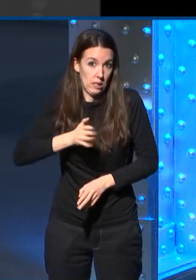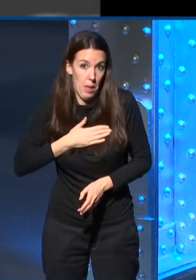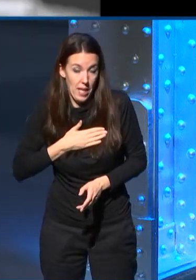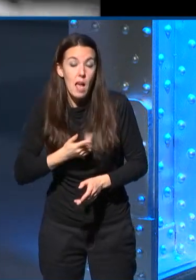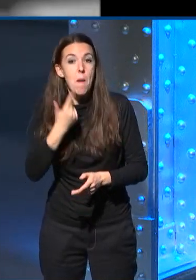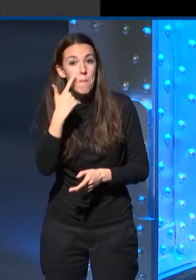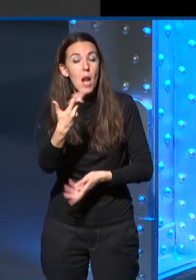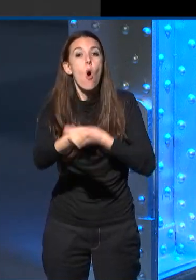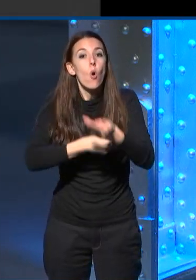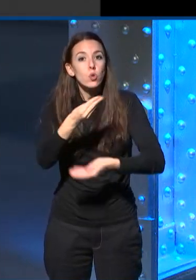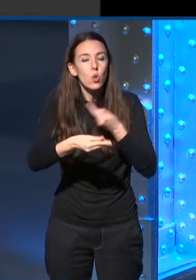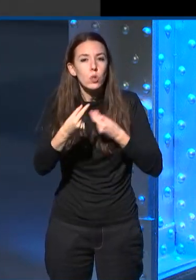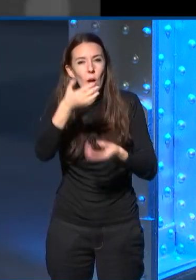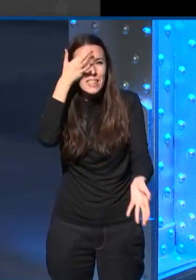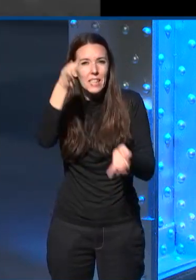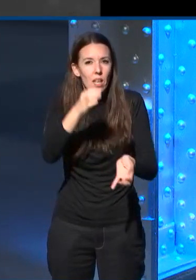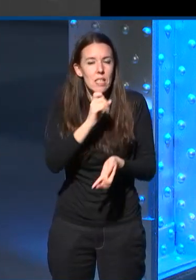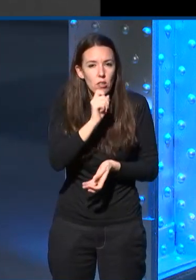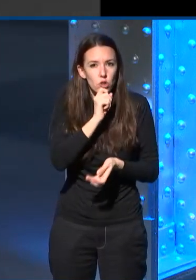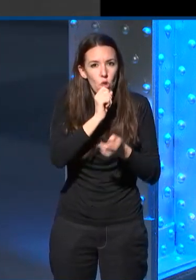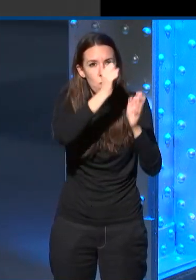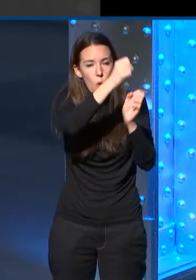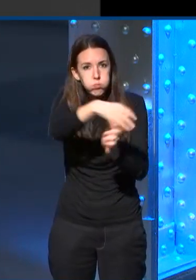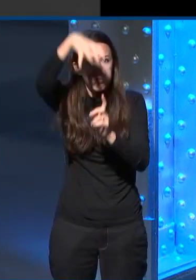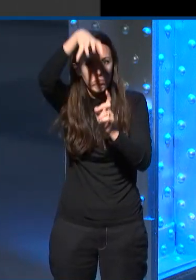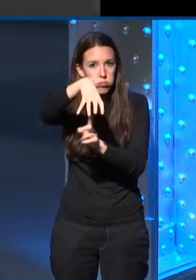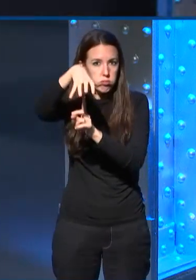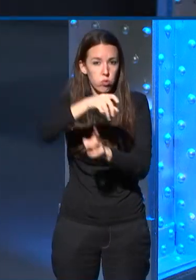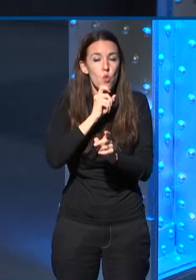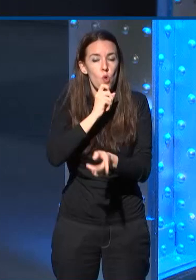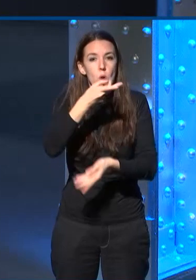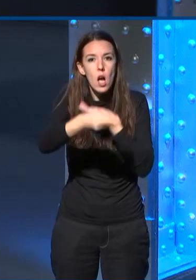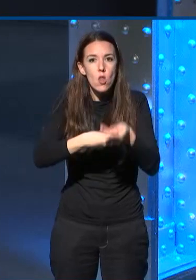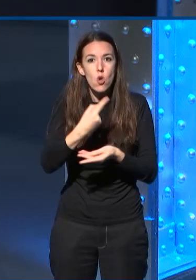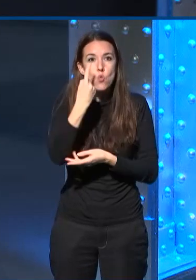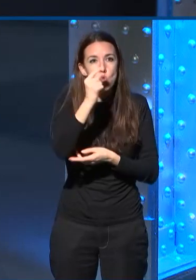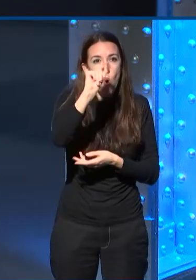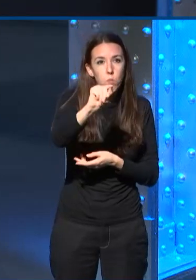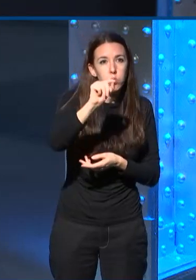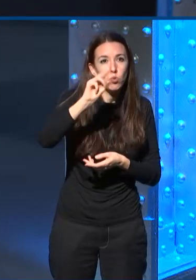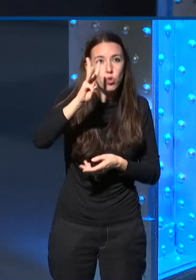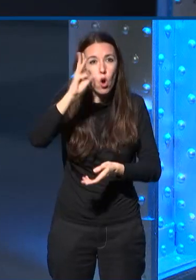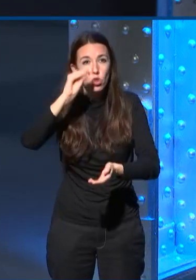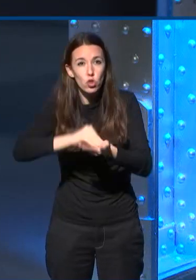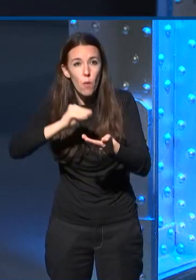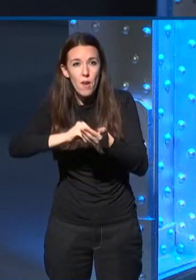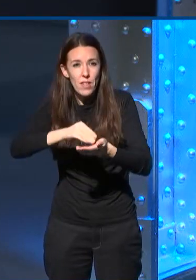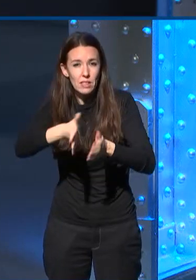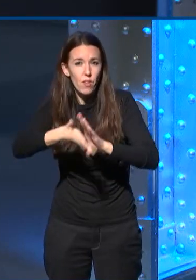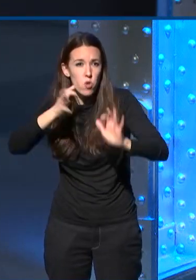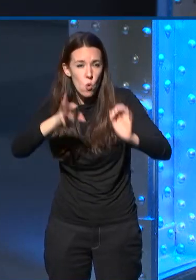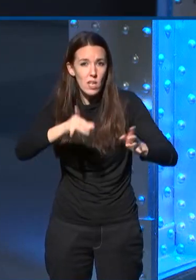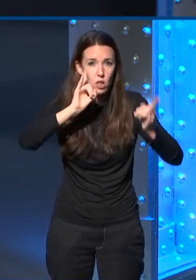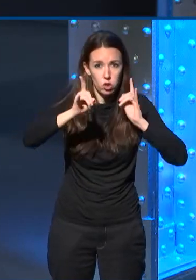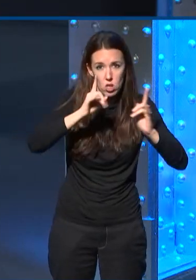es lo que se utiliza para ver los detalles de cómo es ese despliegue. El despliegue aquí se produjo a 1.8 veces la velocidad del sonido, que como les decía antes